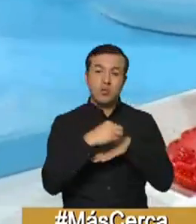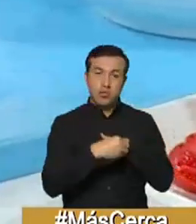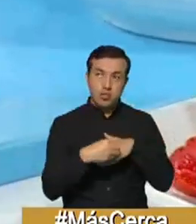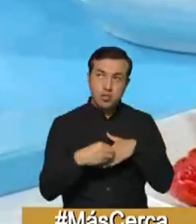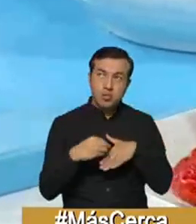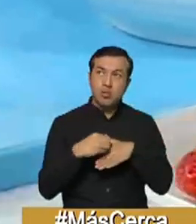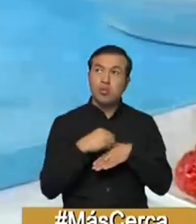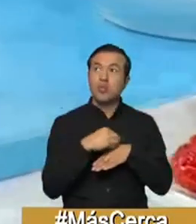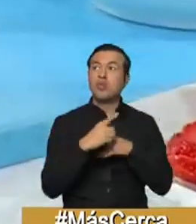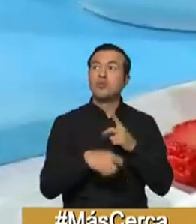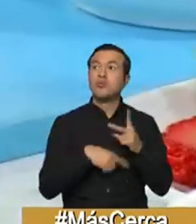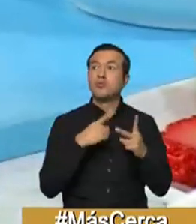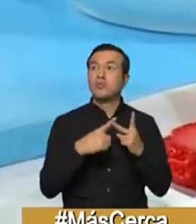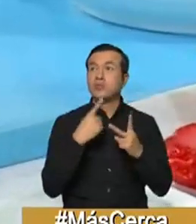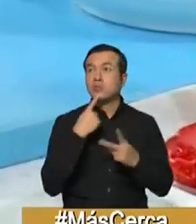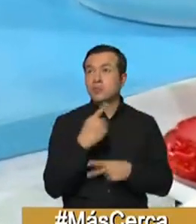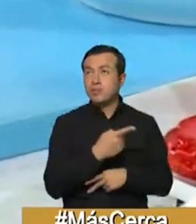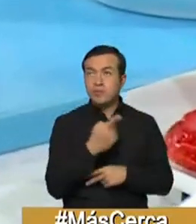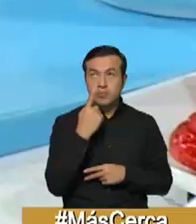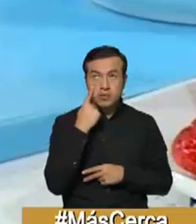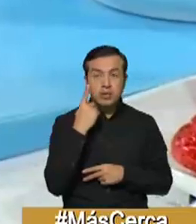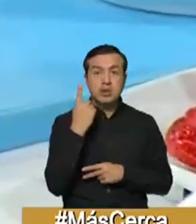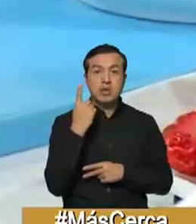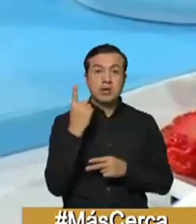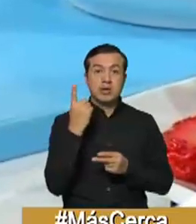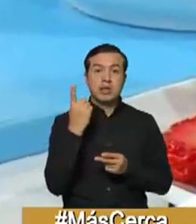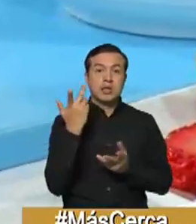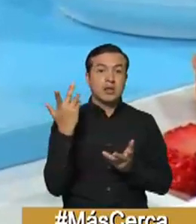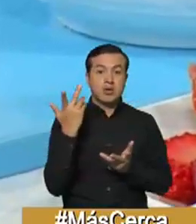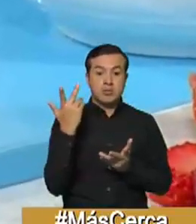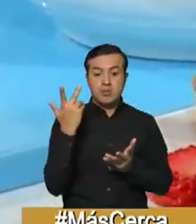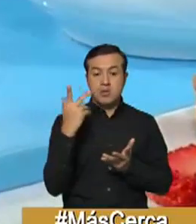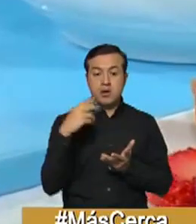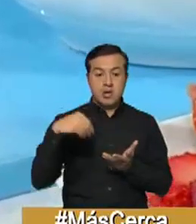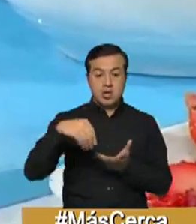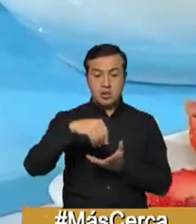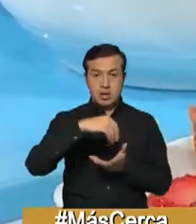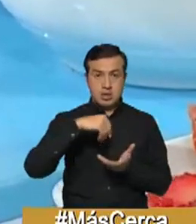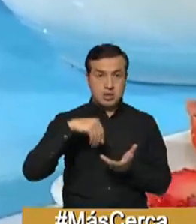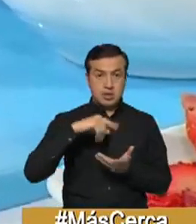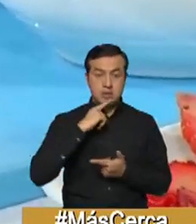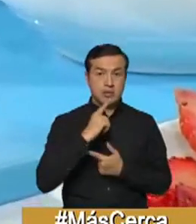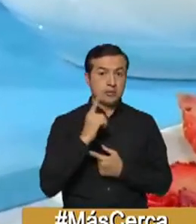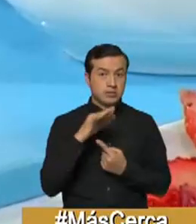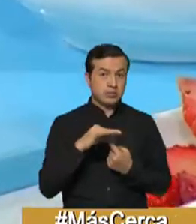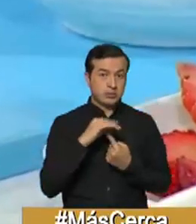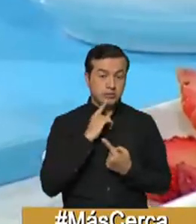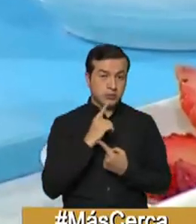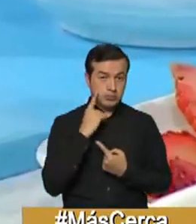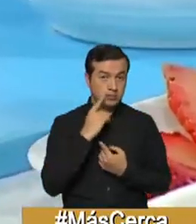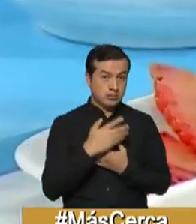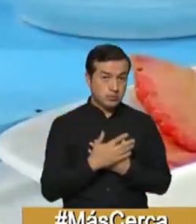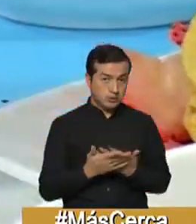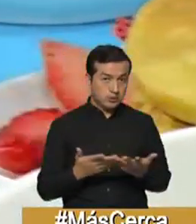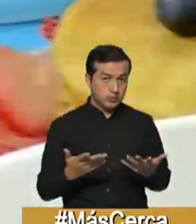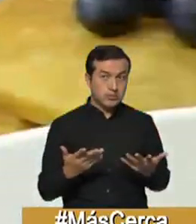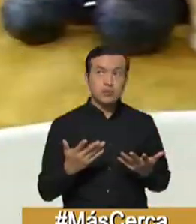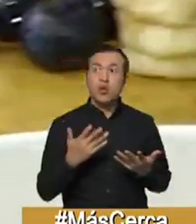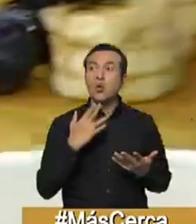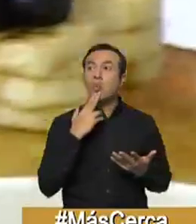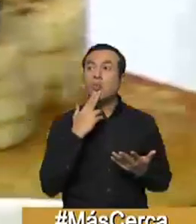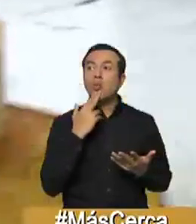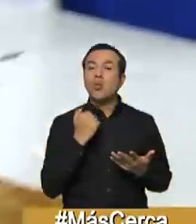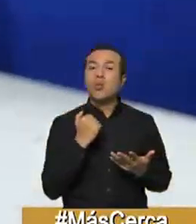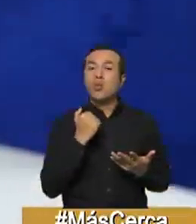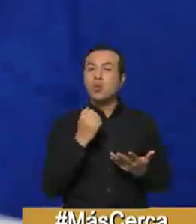arándanos, podemos utilizar semillas de calabaza, almendras para tener ese toque de frutos